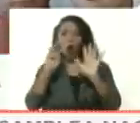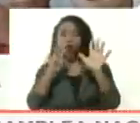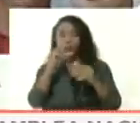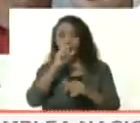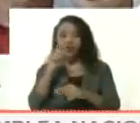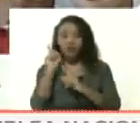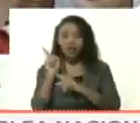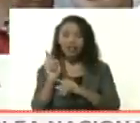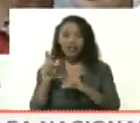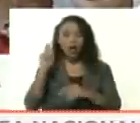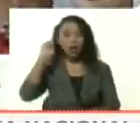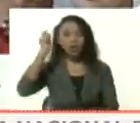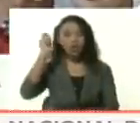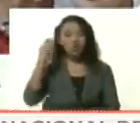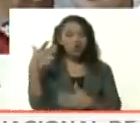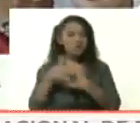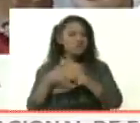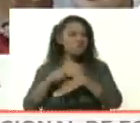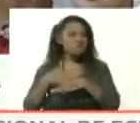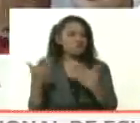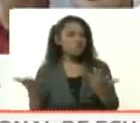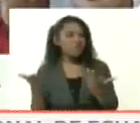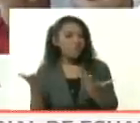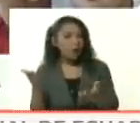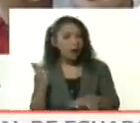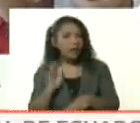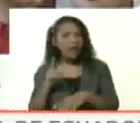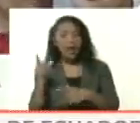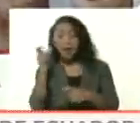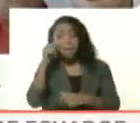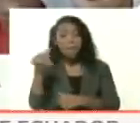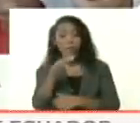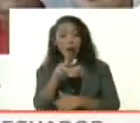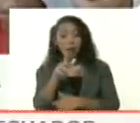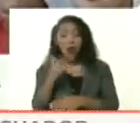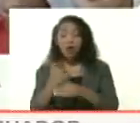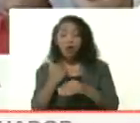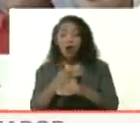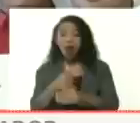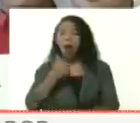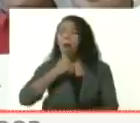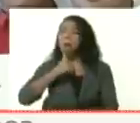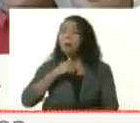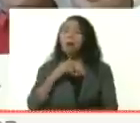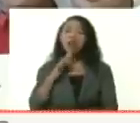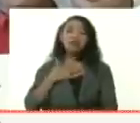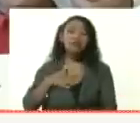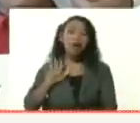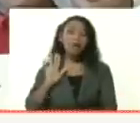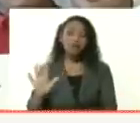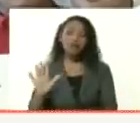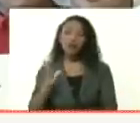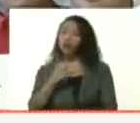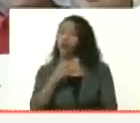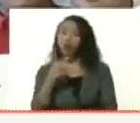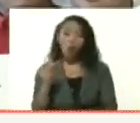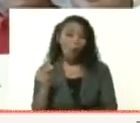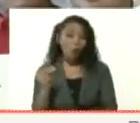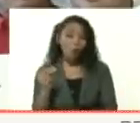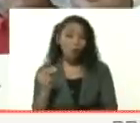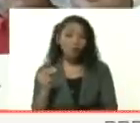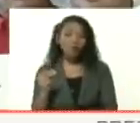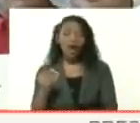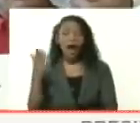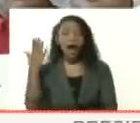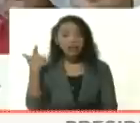esa constitución. Los pueblos no se van a conformar con eso, señor Lenín Moreno, que